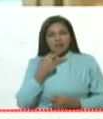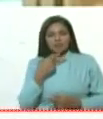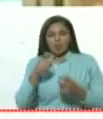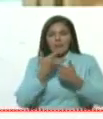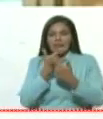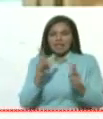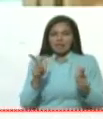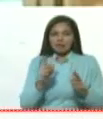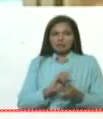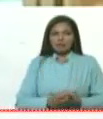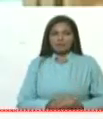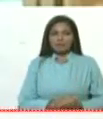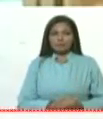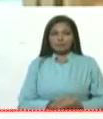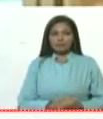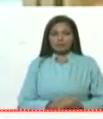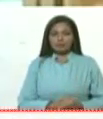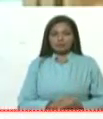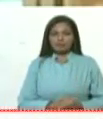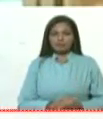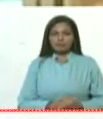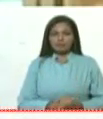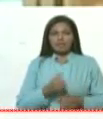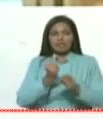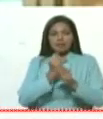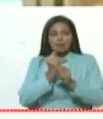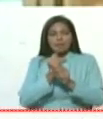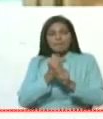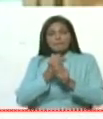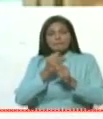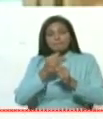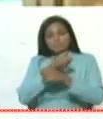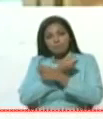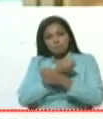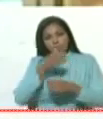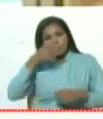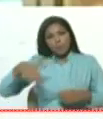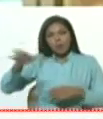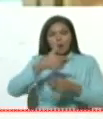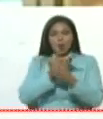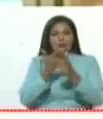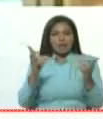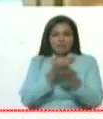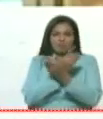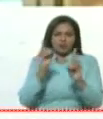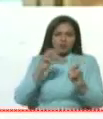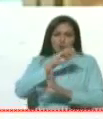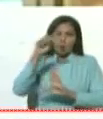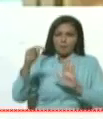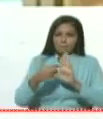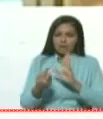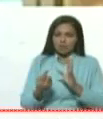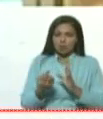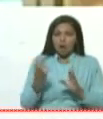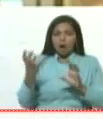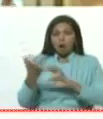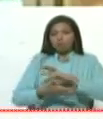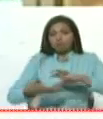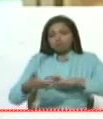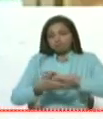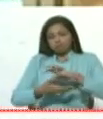libre. Tenemos un pueblo libre, una sociedad libre, democrática, totalmente, con sus problemas,